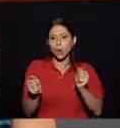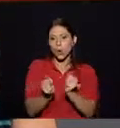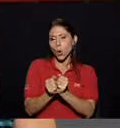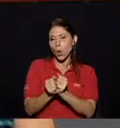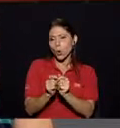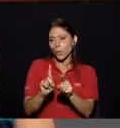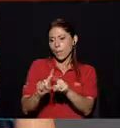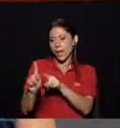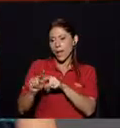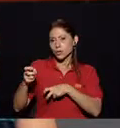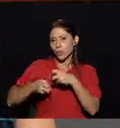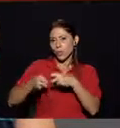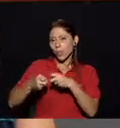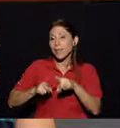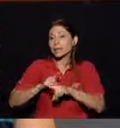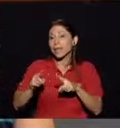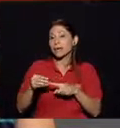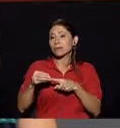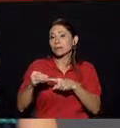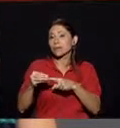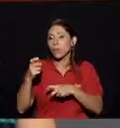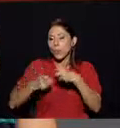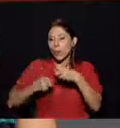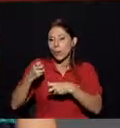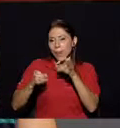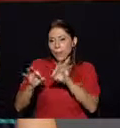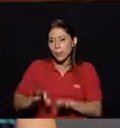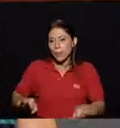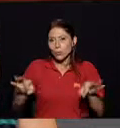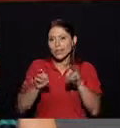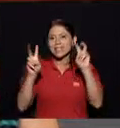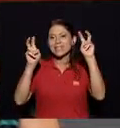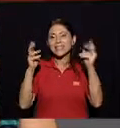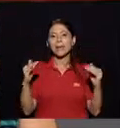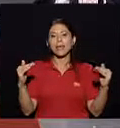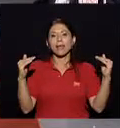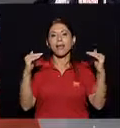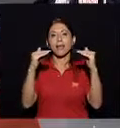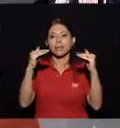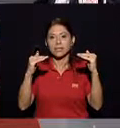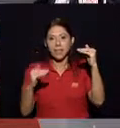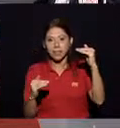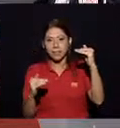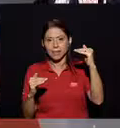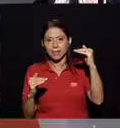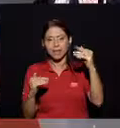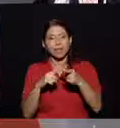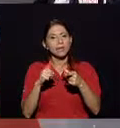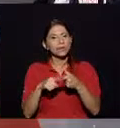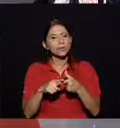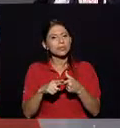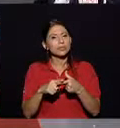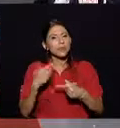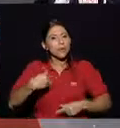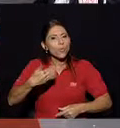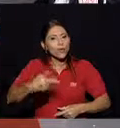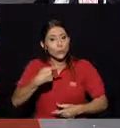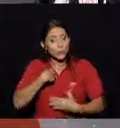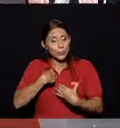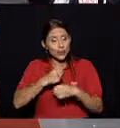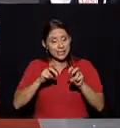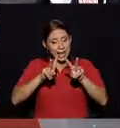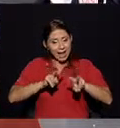varios problemas, pero uno que es muy importante, que es el tema de la desigualdad. Entonces, de cierta forma, cuando uno hace